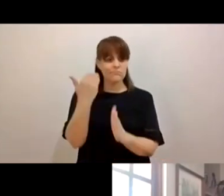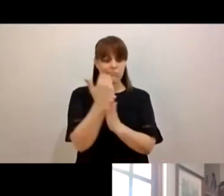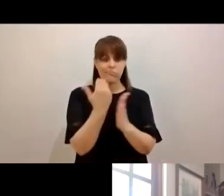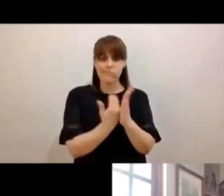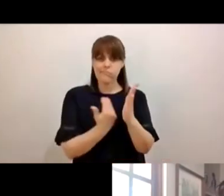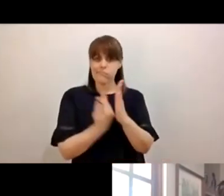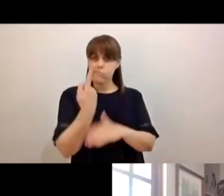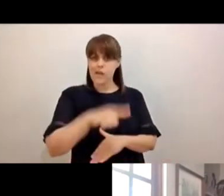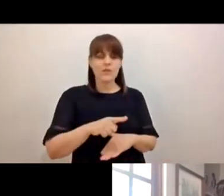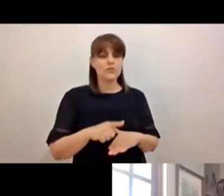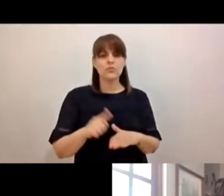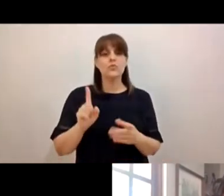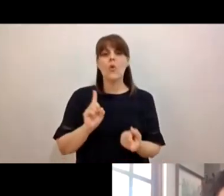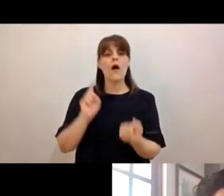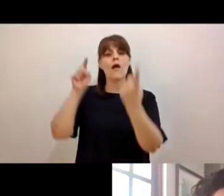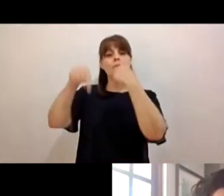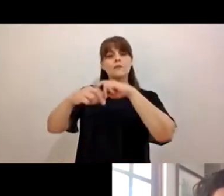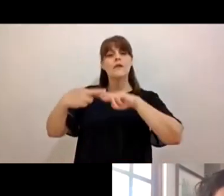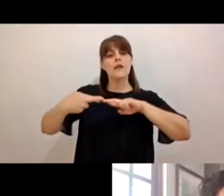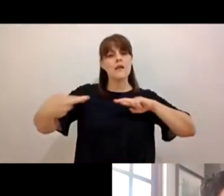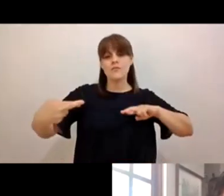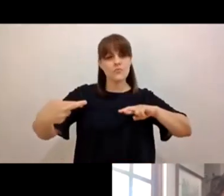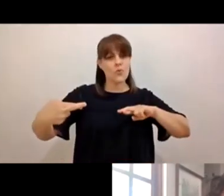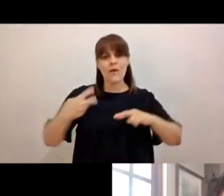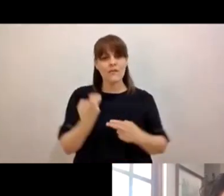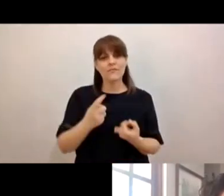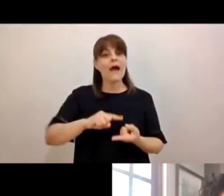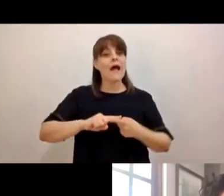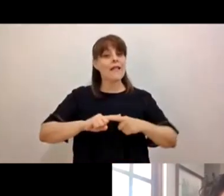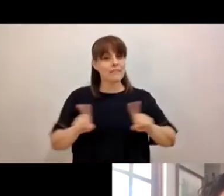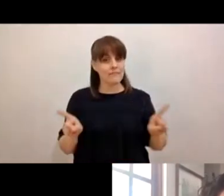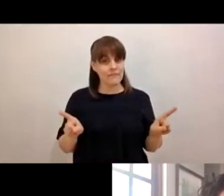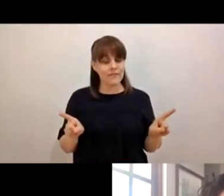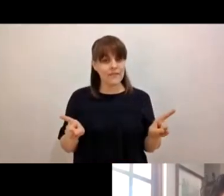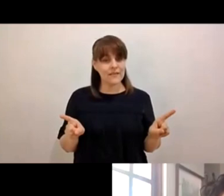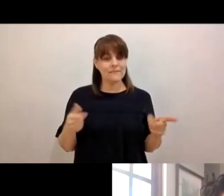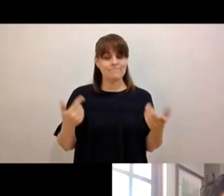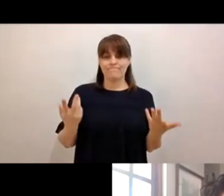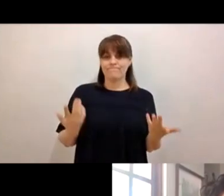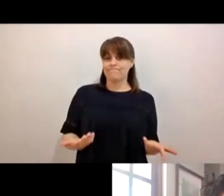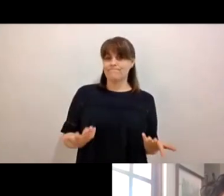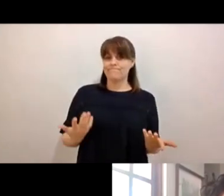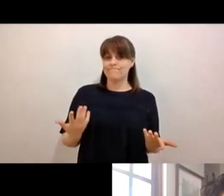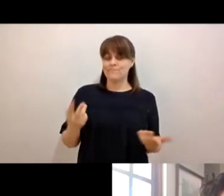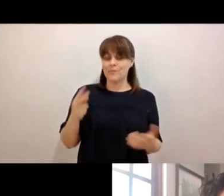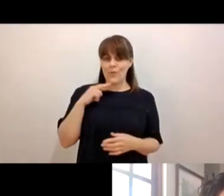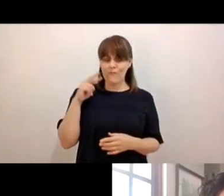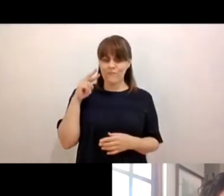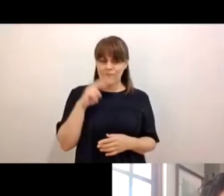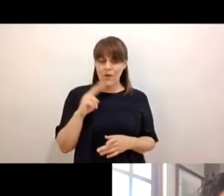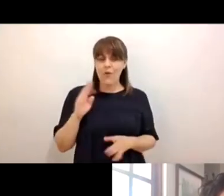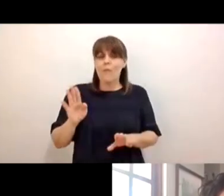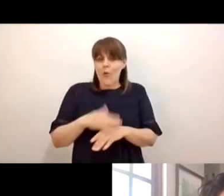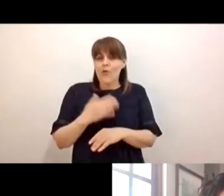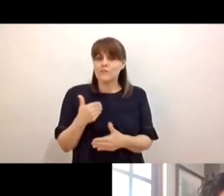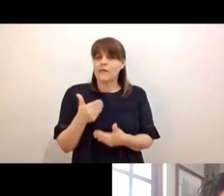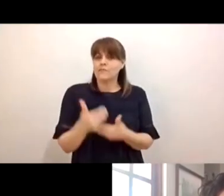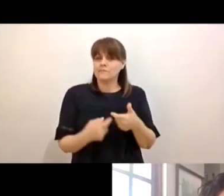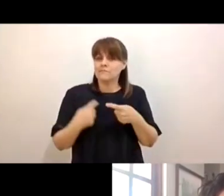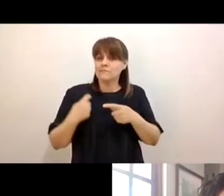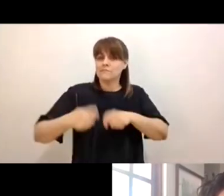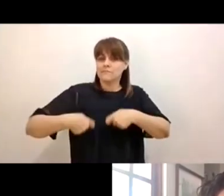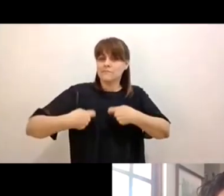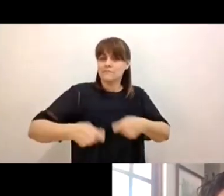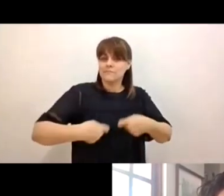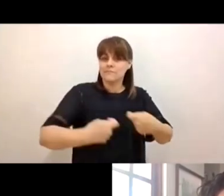relacional entonces ¿por qué me sorprendería que estos patrones sigan presentes? entonces